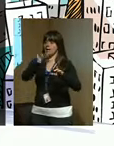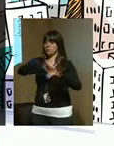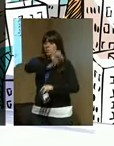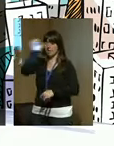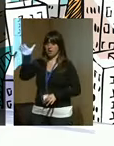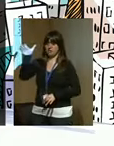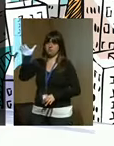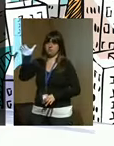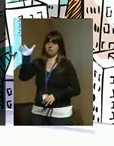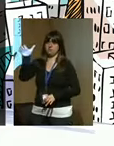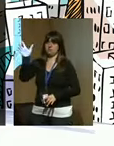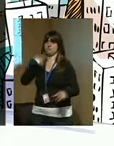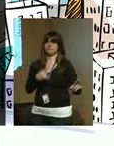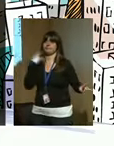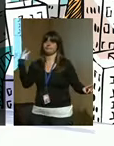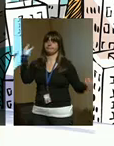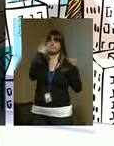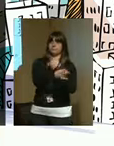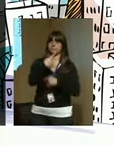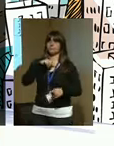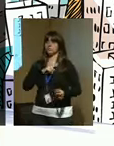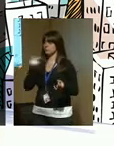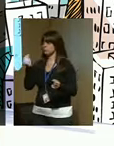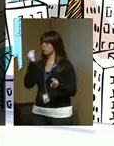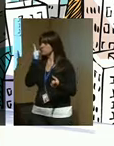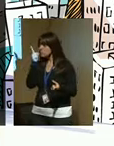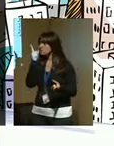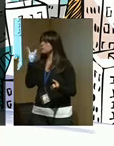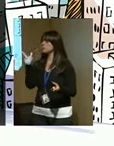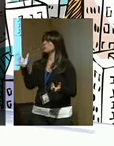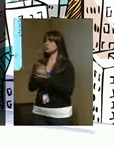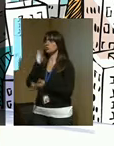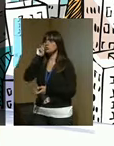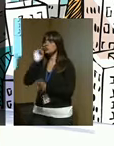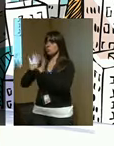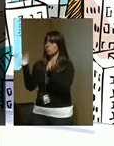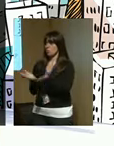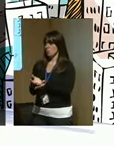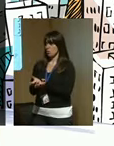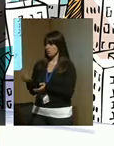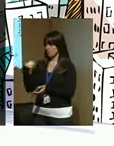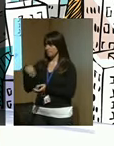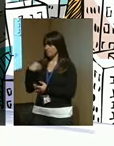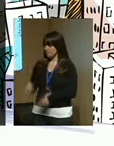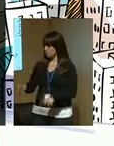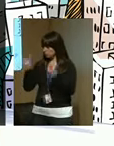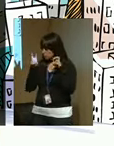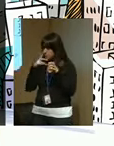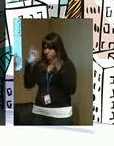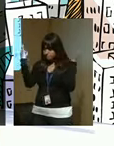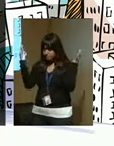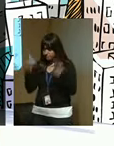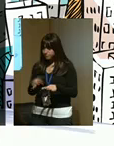Le digo, nosotros tenemos alertas, todos los que están con nosotros tenemos alerta turística de lo que pasa en el mundo. Y este tema, yo